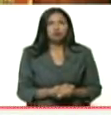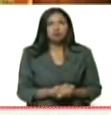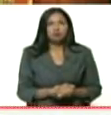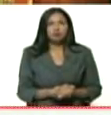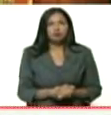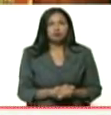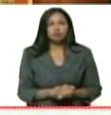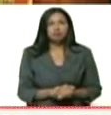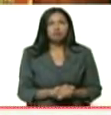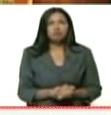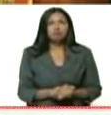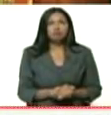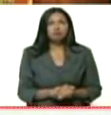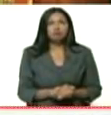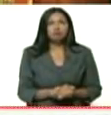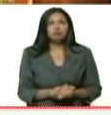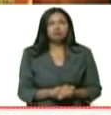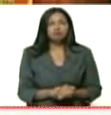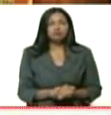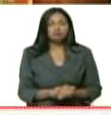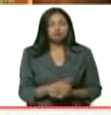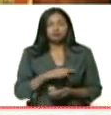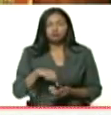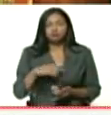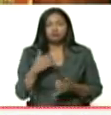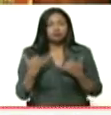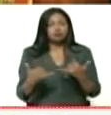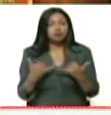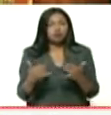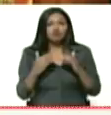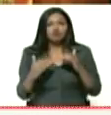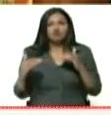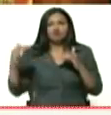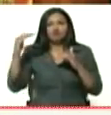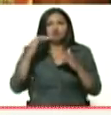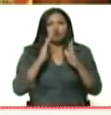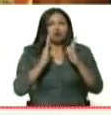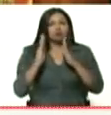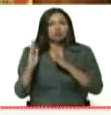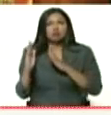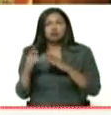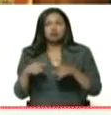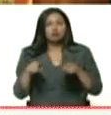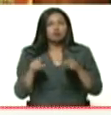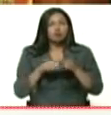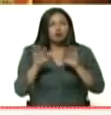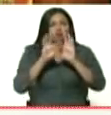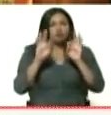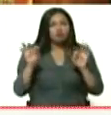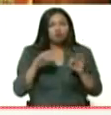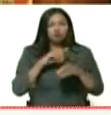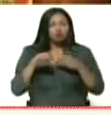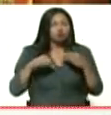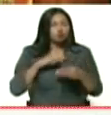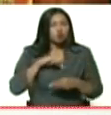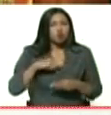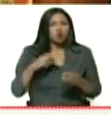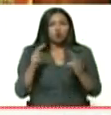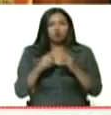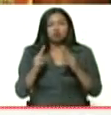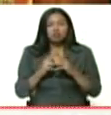en el momento más alto de organización del aparato electoral que hayamos conocido en 20